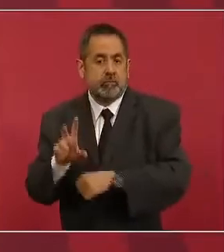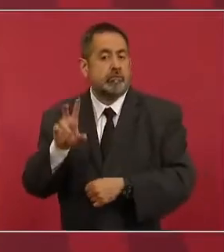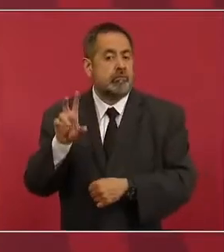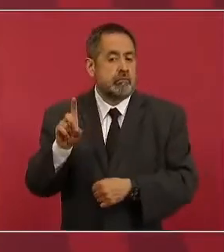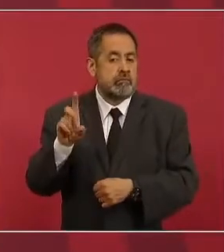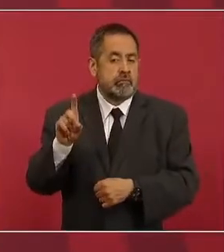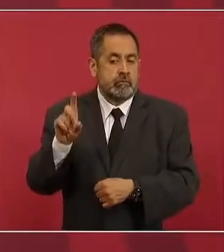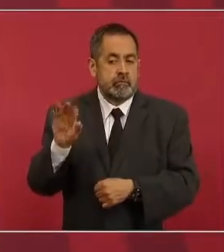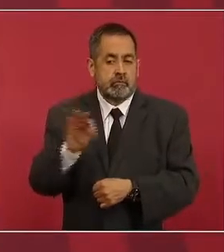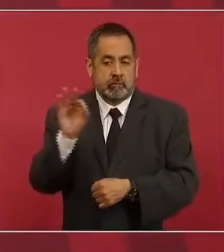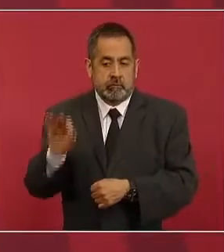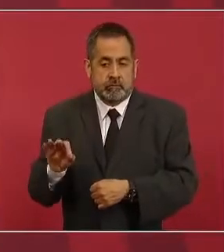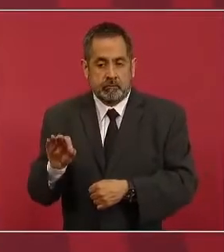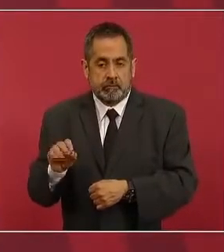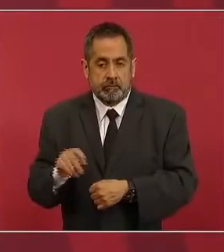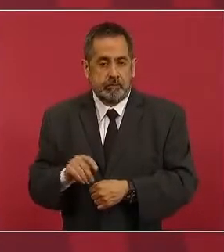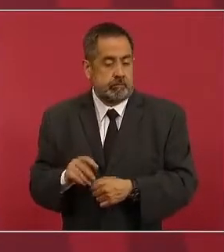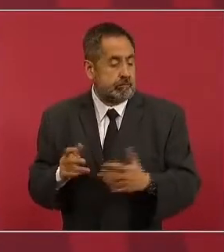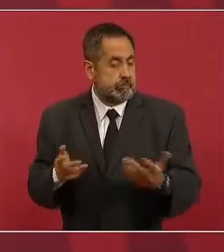de